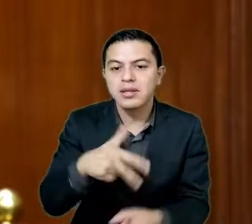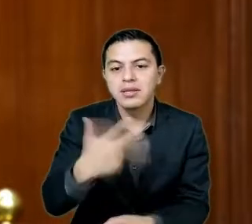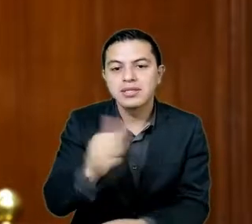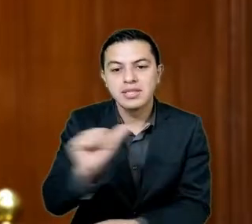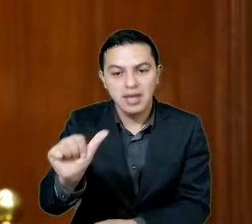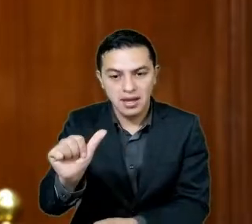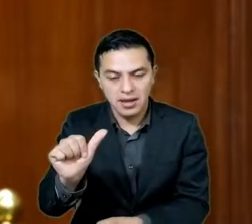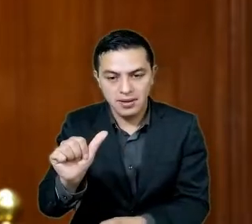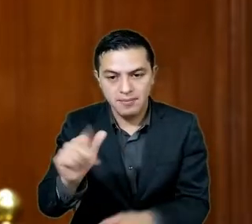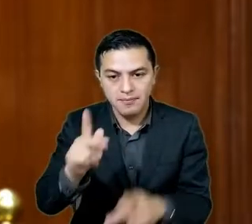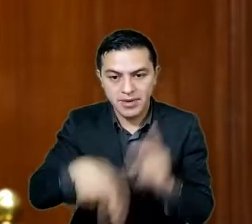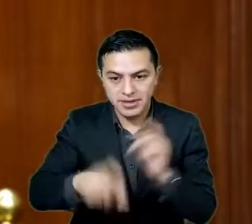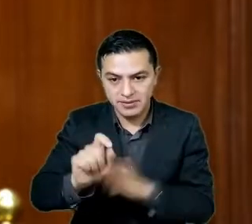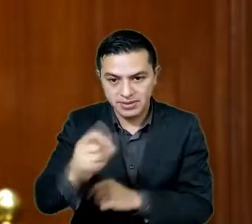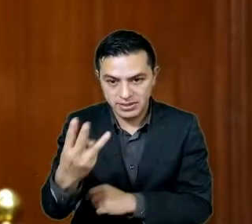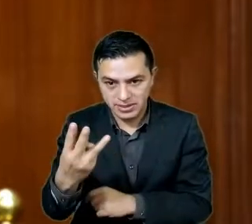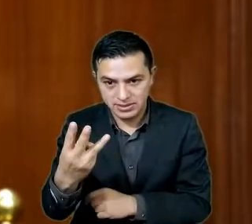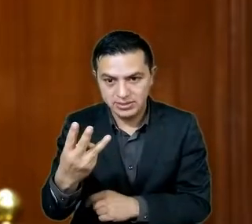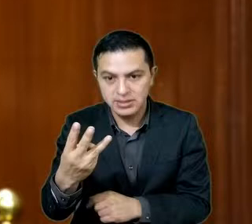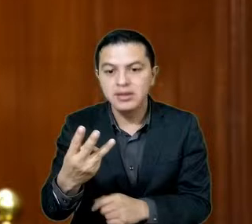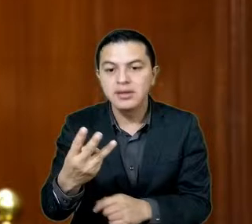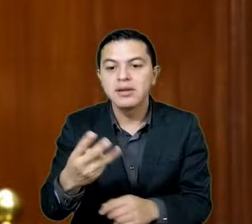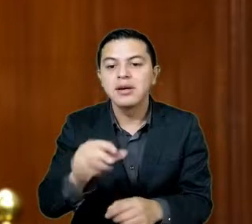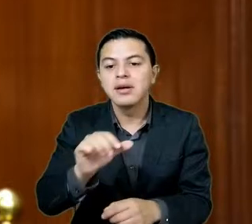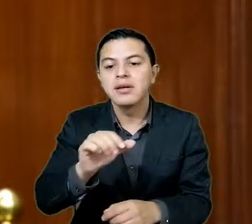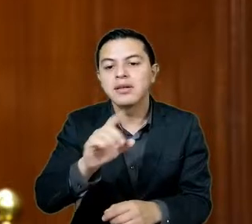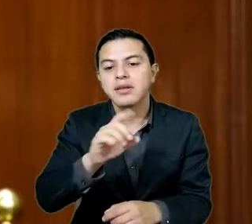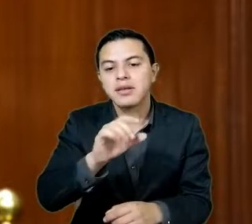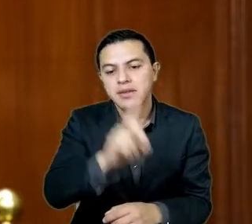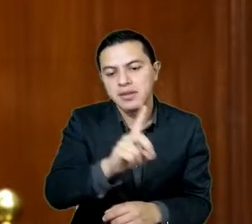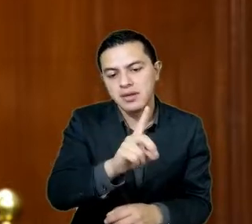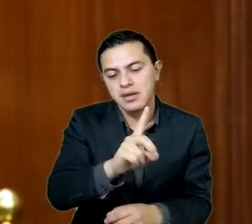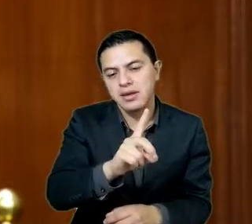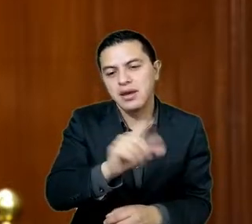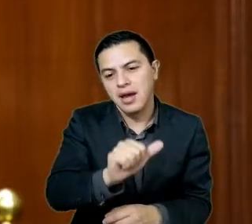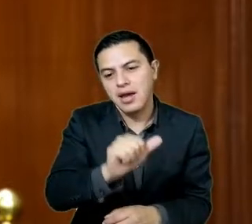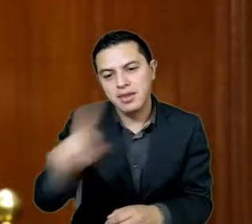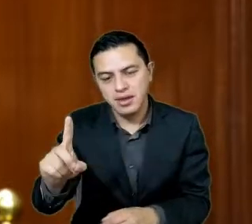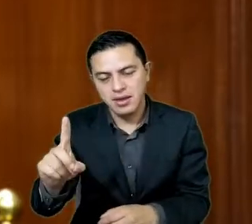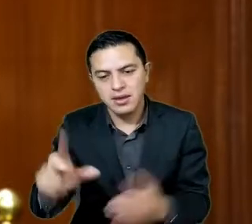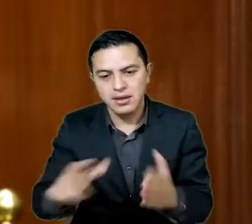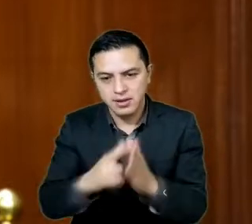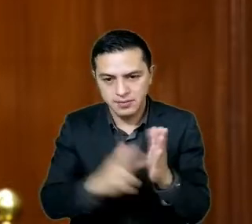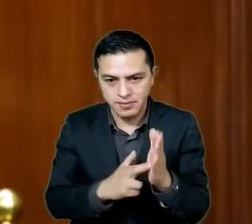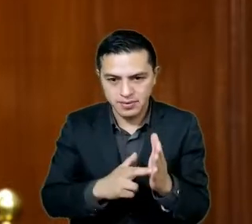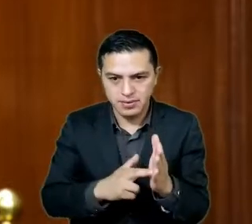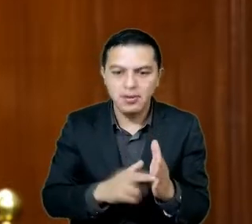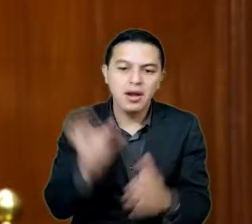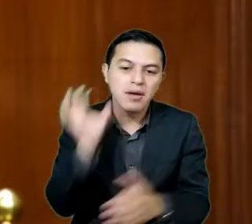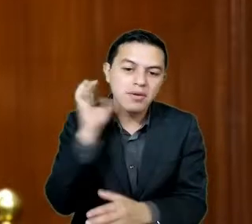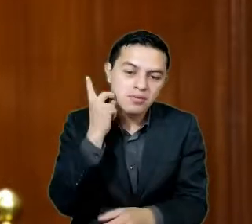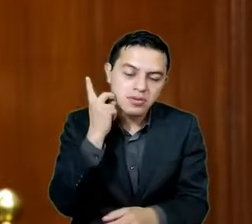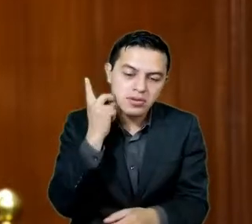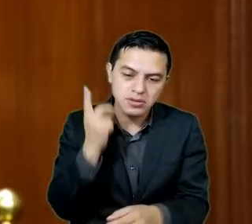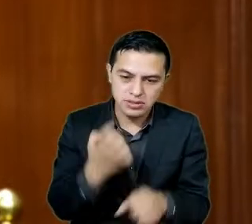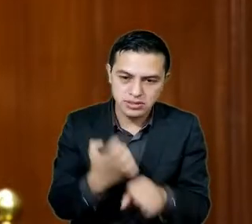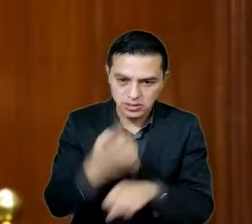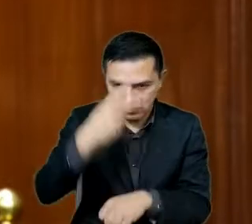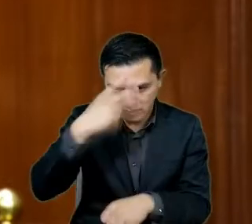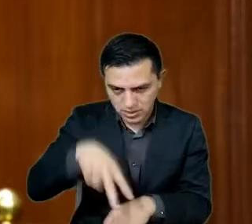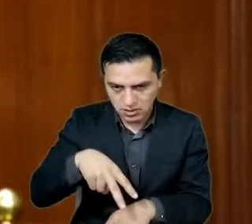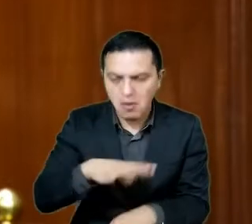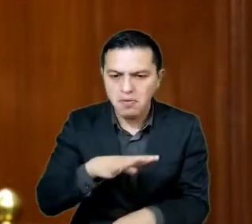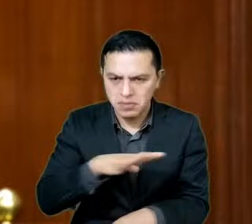fracción 23, inciso A y D, del Reglamento del Poder Legislativo del Estado Libre y Soberano de México,